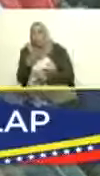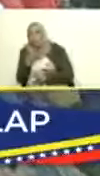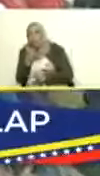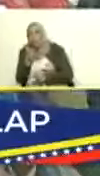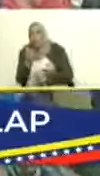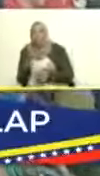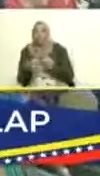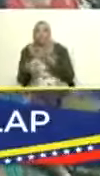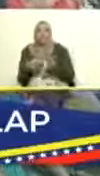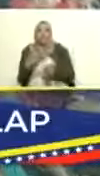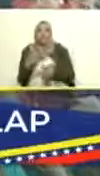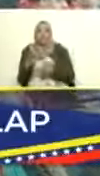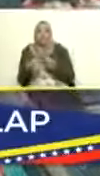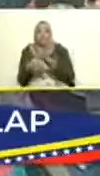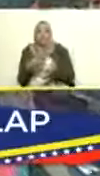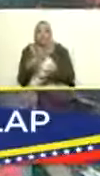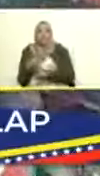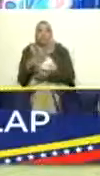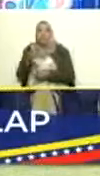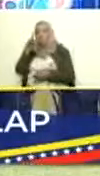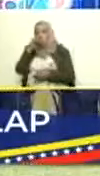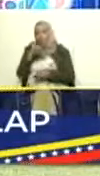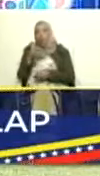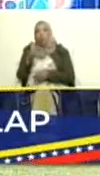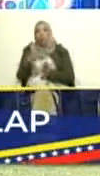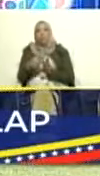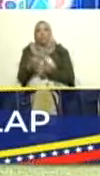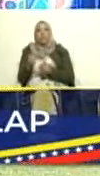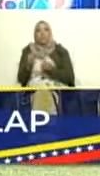pasito. Año 2016,